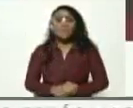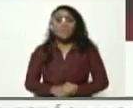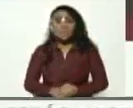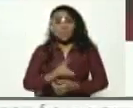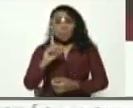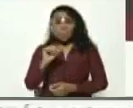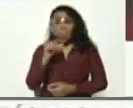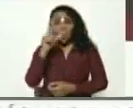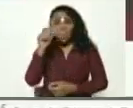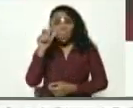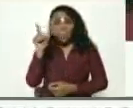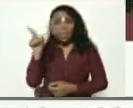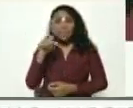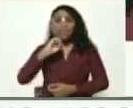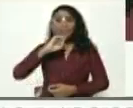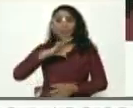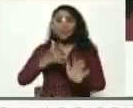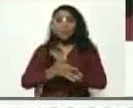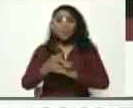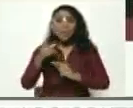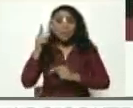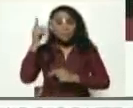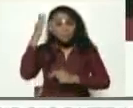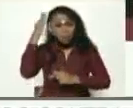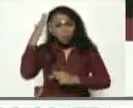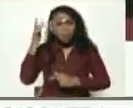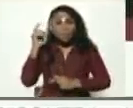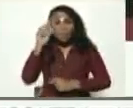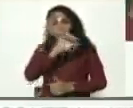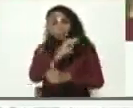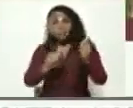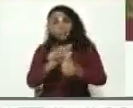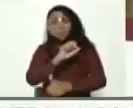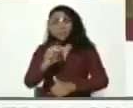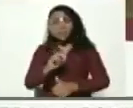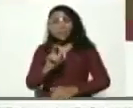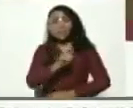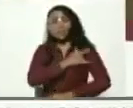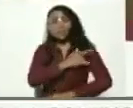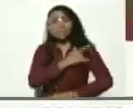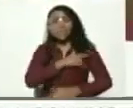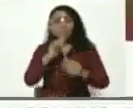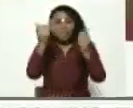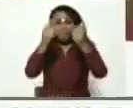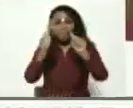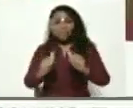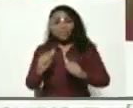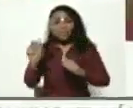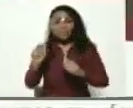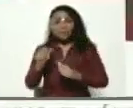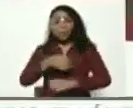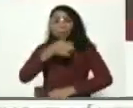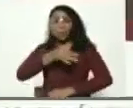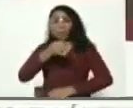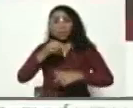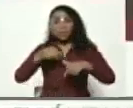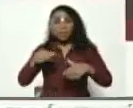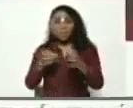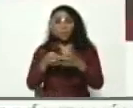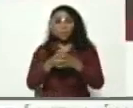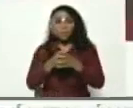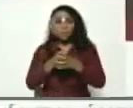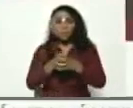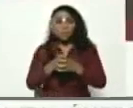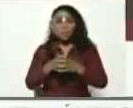Felipe Pellicer, historiador, vicerrector de la Universidad Nacional de las Artes y orador de orden de esta sesión. A los demás miembros del